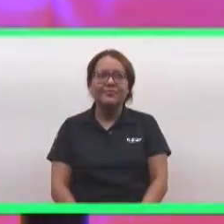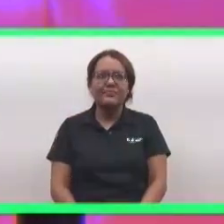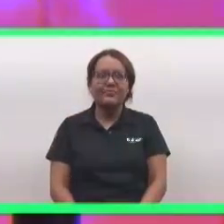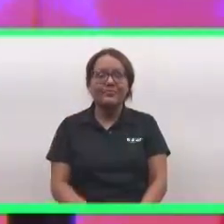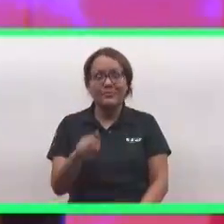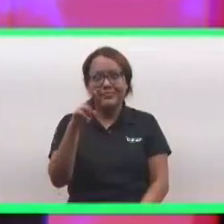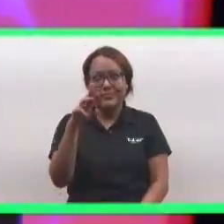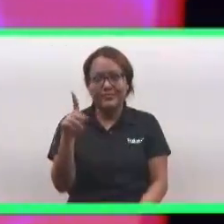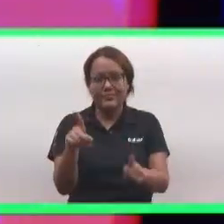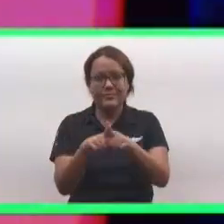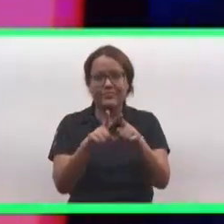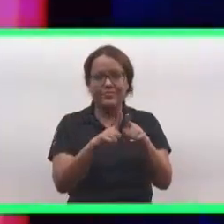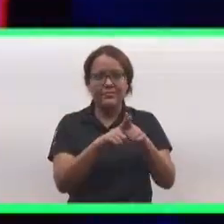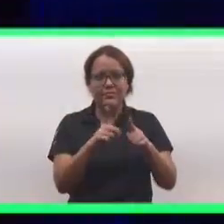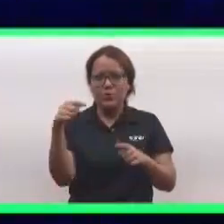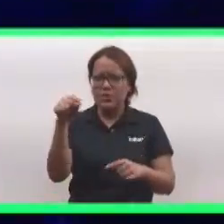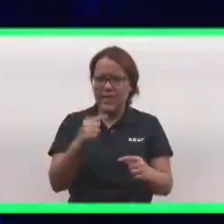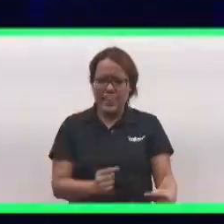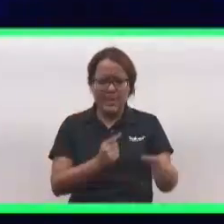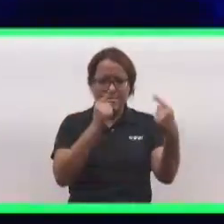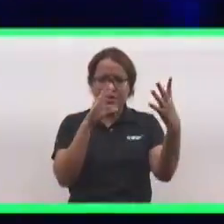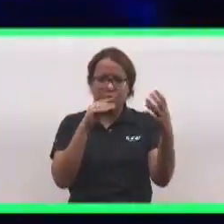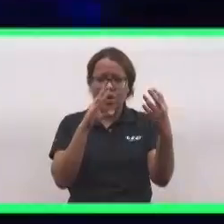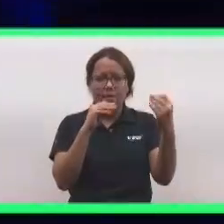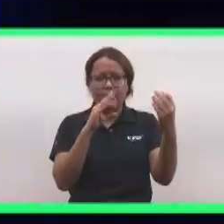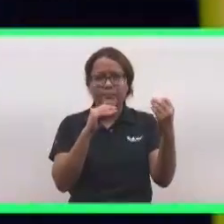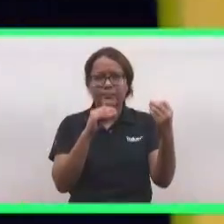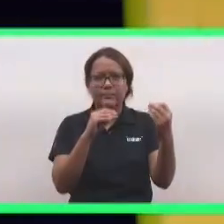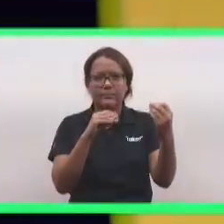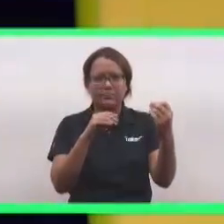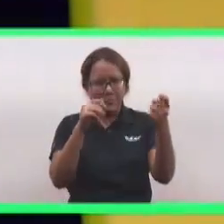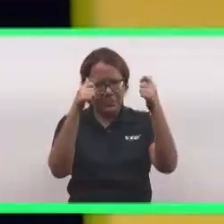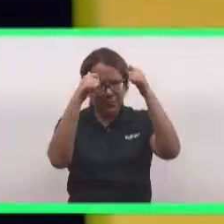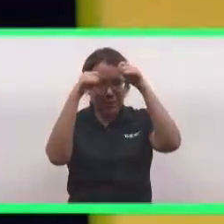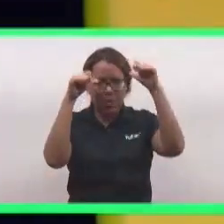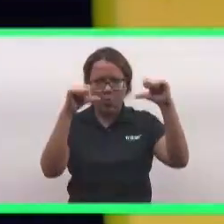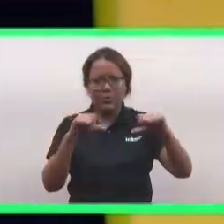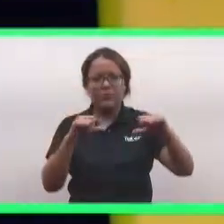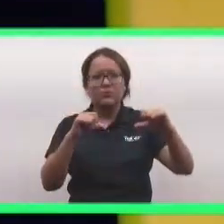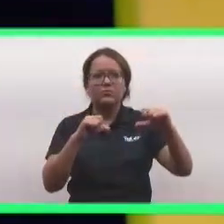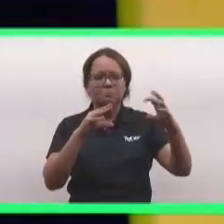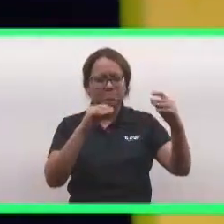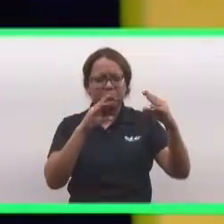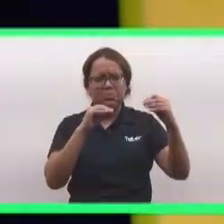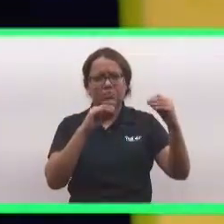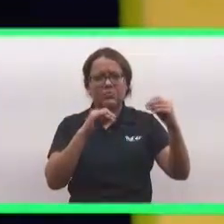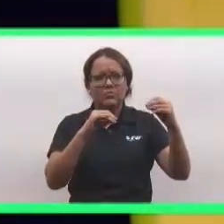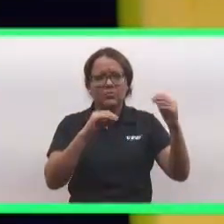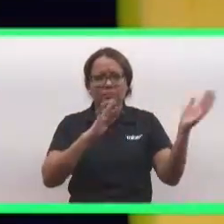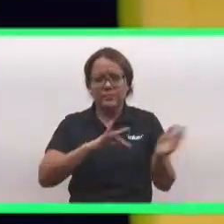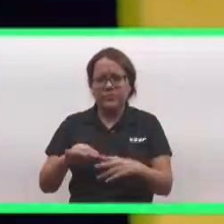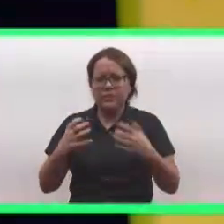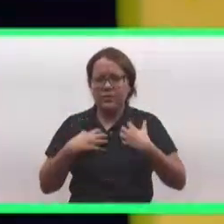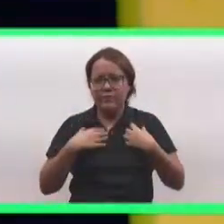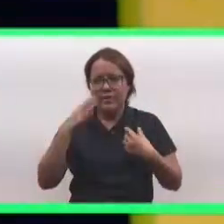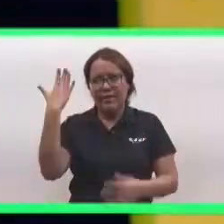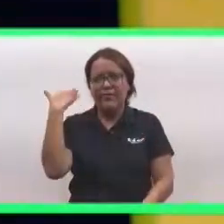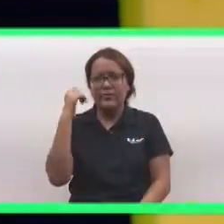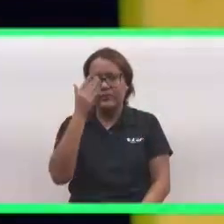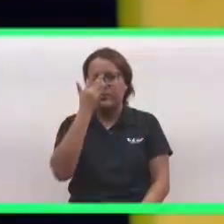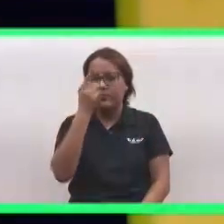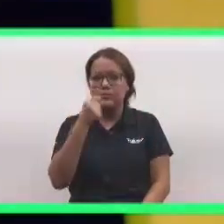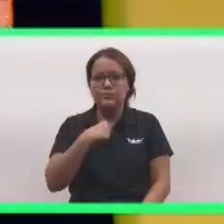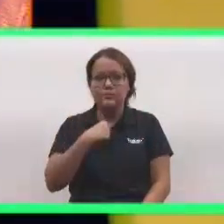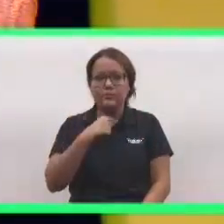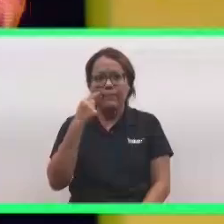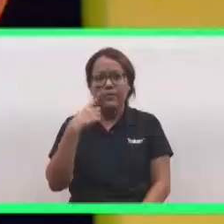Amigos y hermanos, hable con su enemigo. Pongámonos de acuerdo. Yo estuve en una etapa en mi vida el año anterior que si hubiese